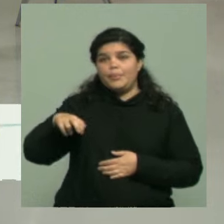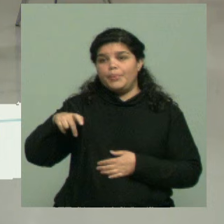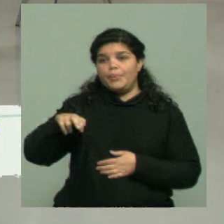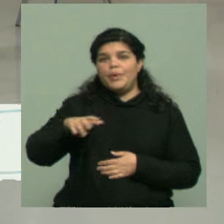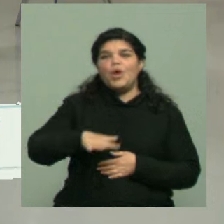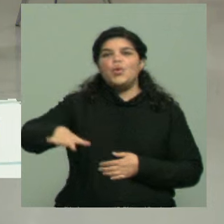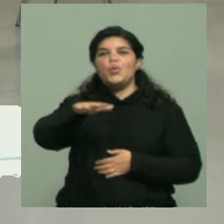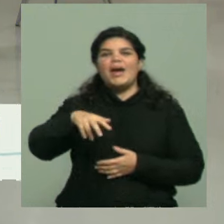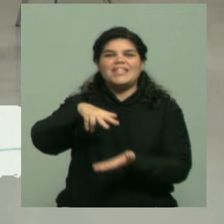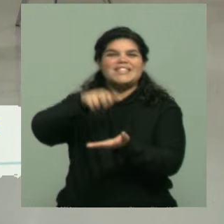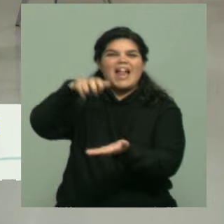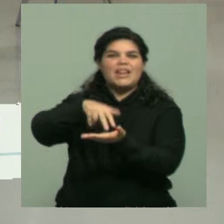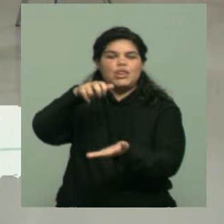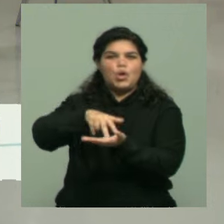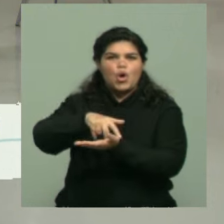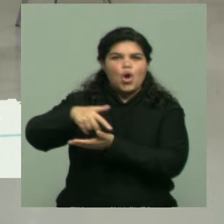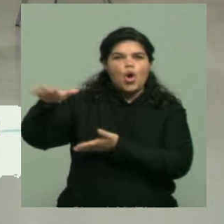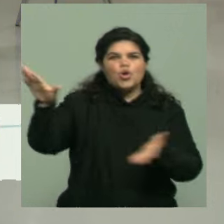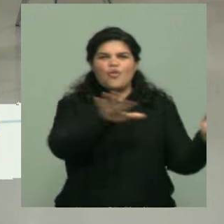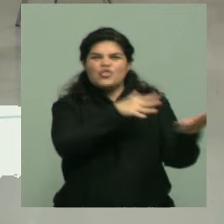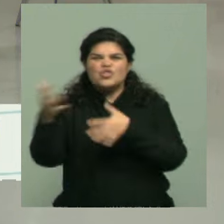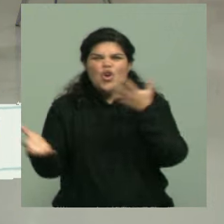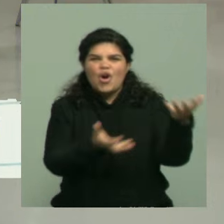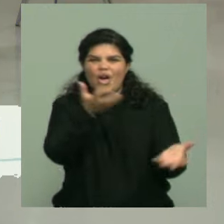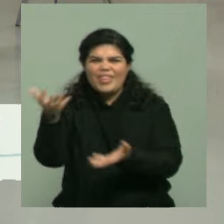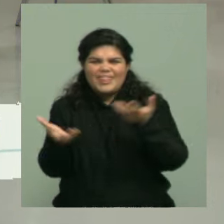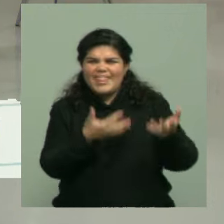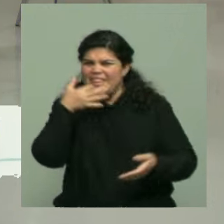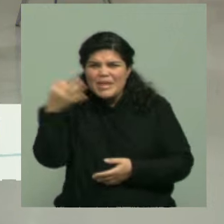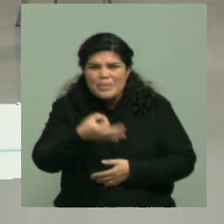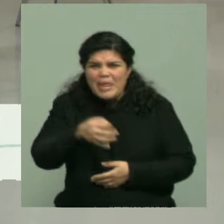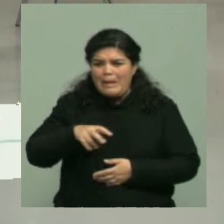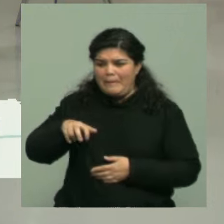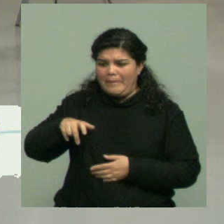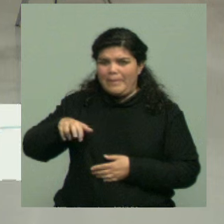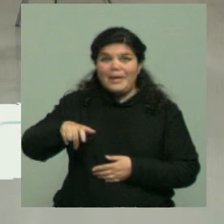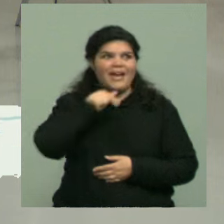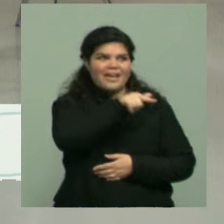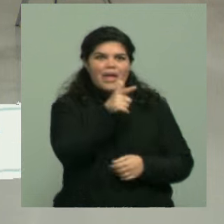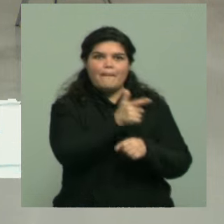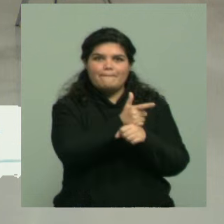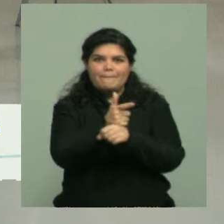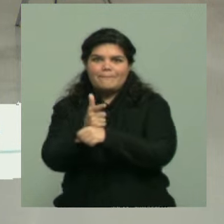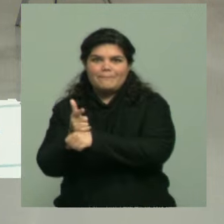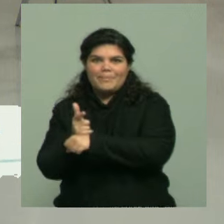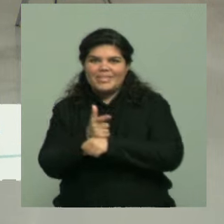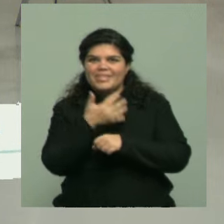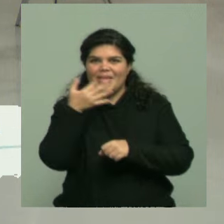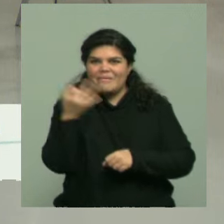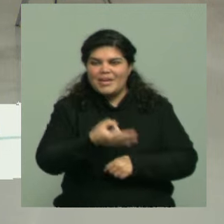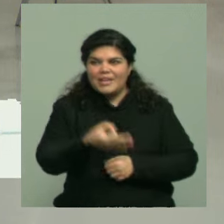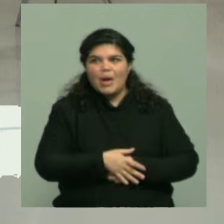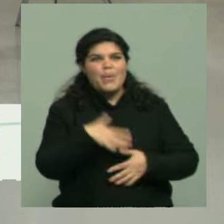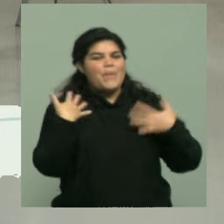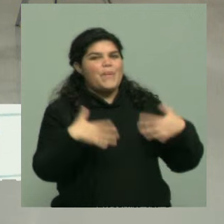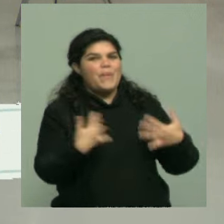salto. Sí. Con sonda real. Ah, me imagino lo que habrá sido y eso. Está en la película. No había que actuarlo al sonda, sí. a aparecer el sonda.